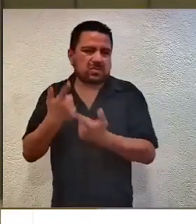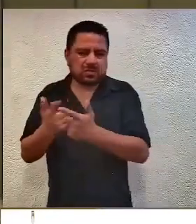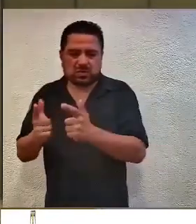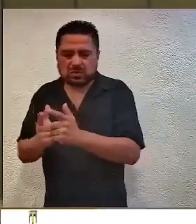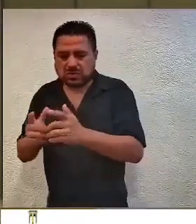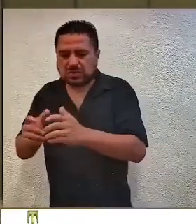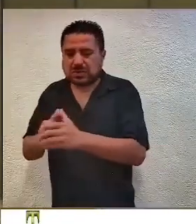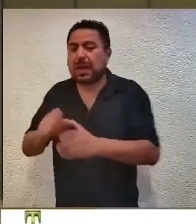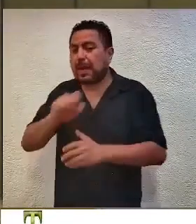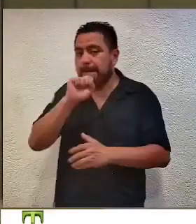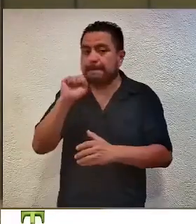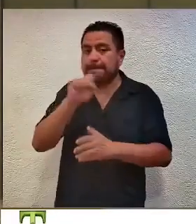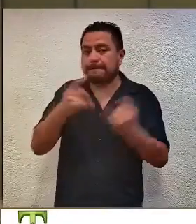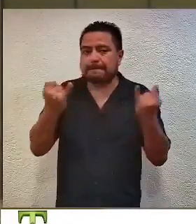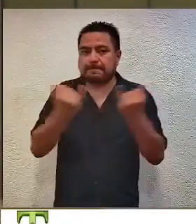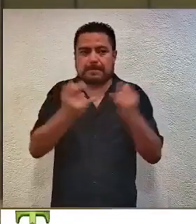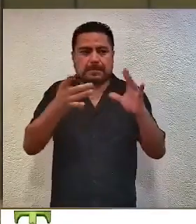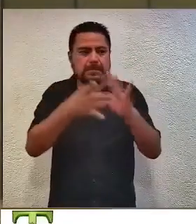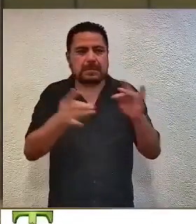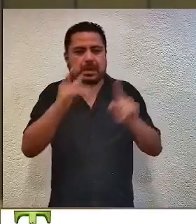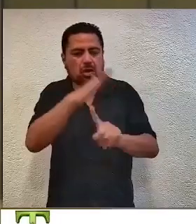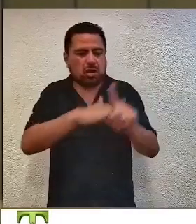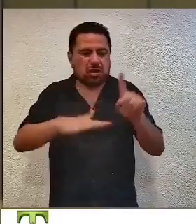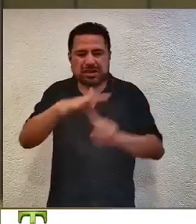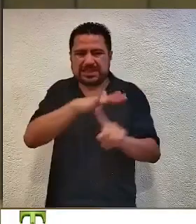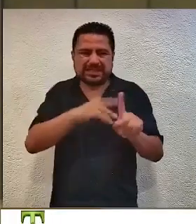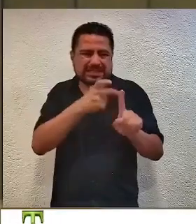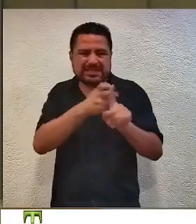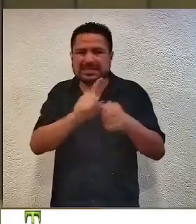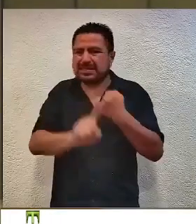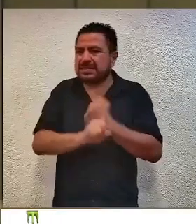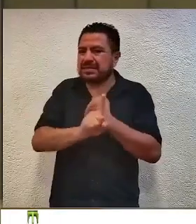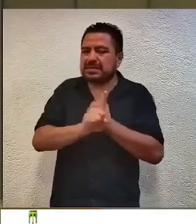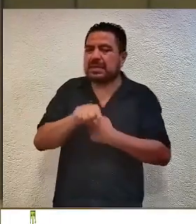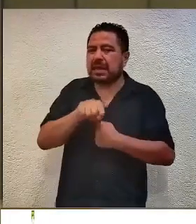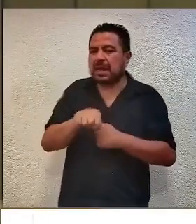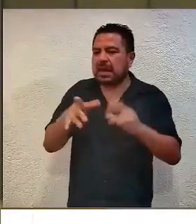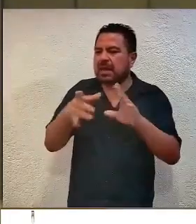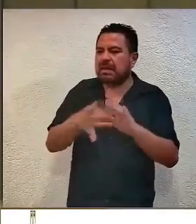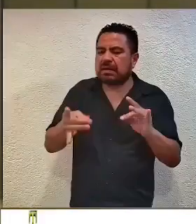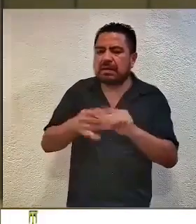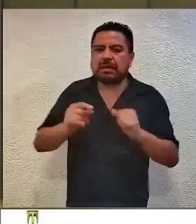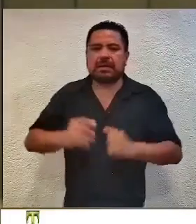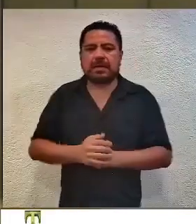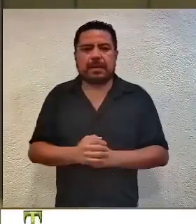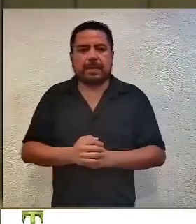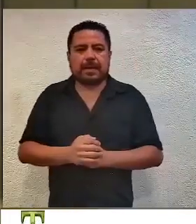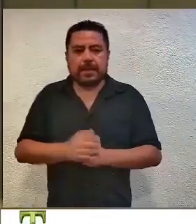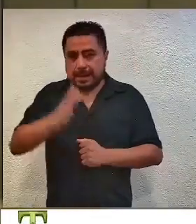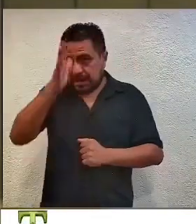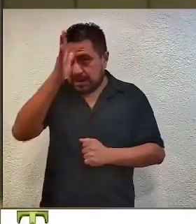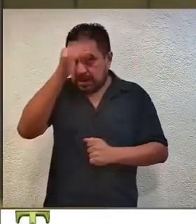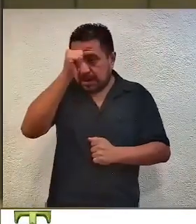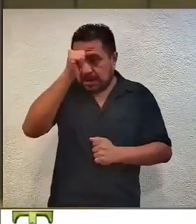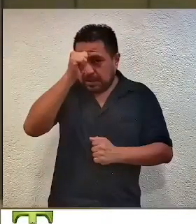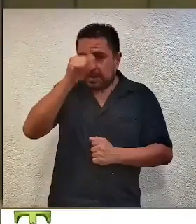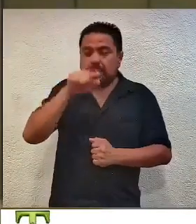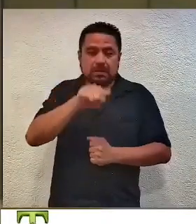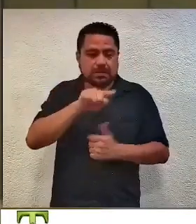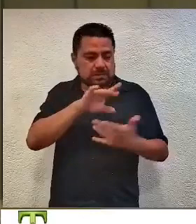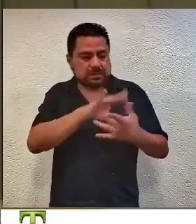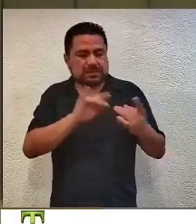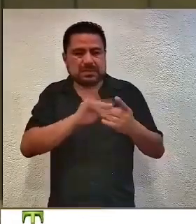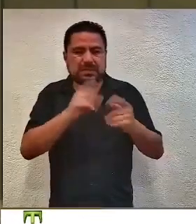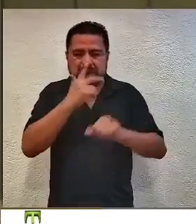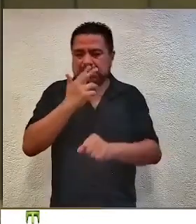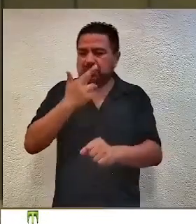también lo es que al precisar el contexto de los hechos, refiere que de acuerdo a la afirmación de la parte